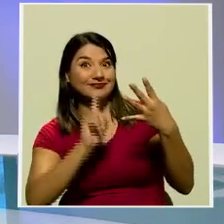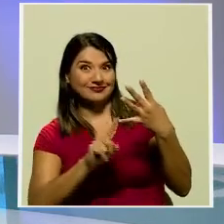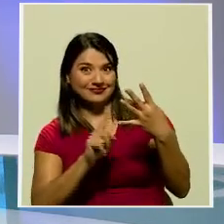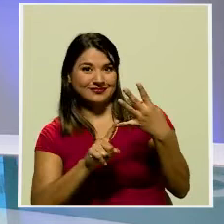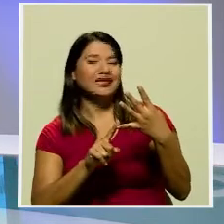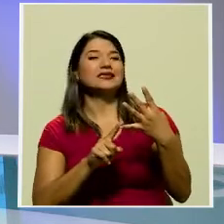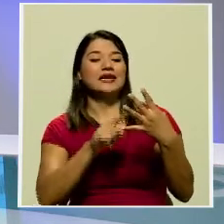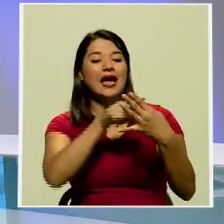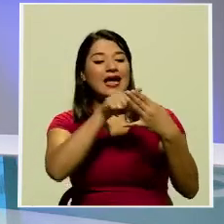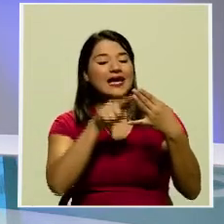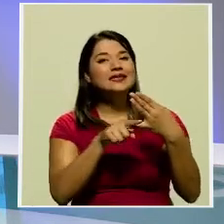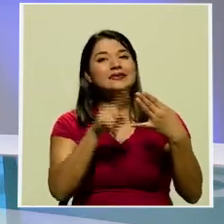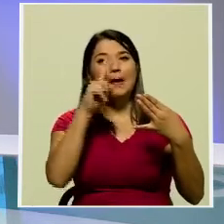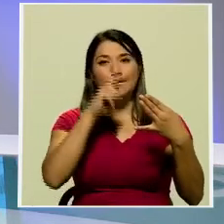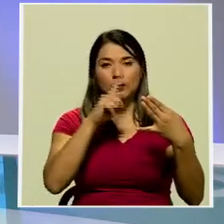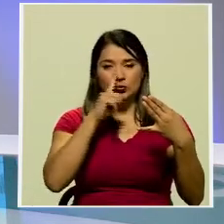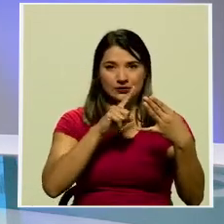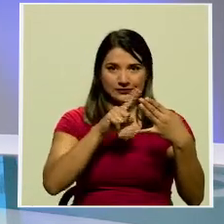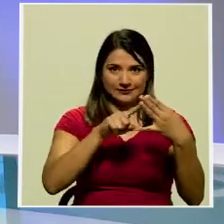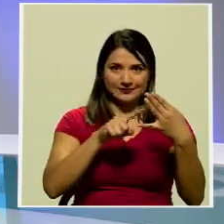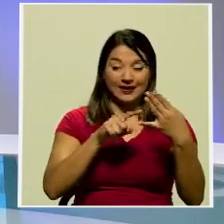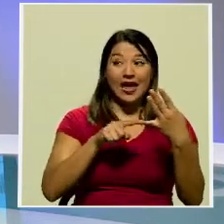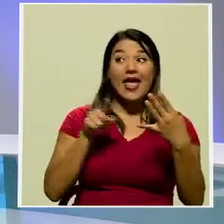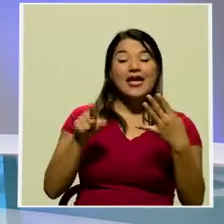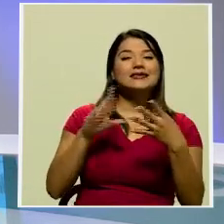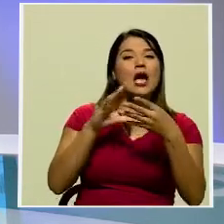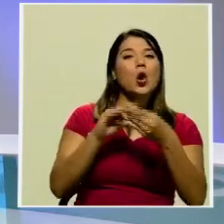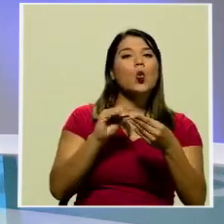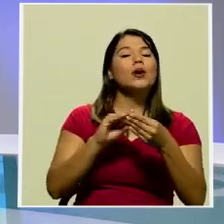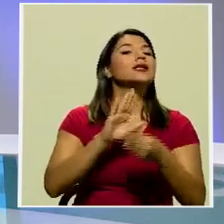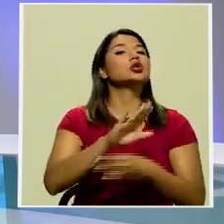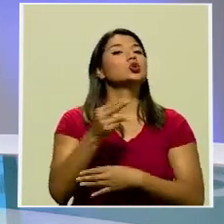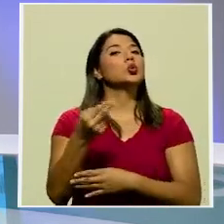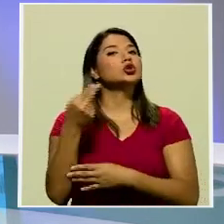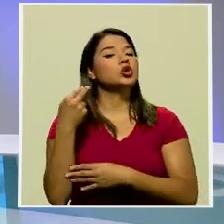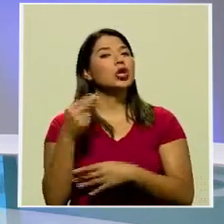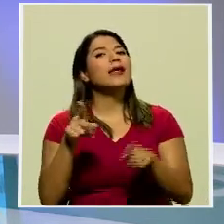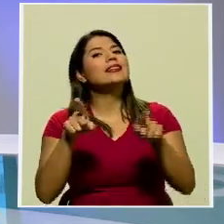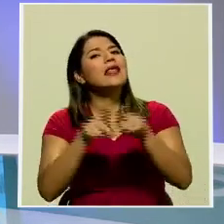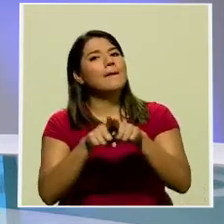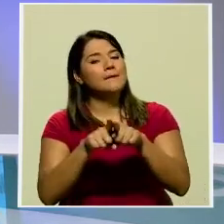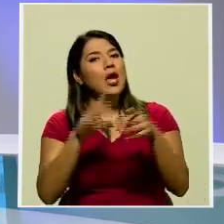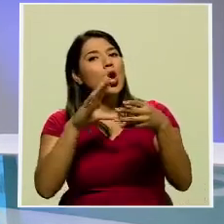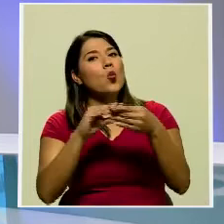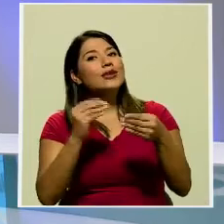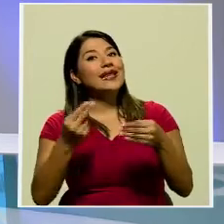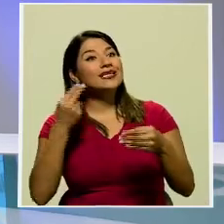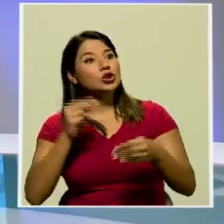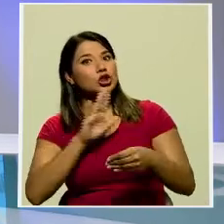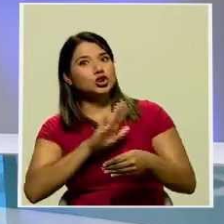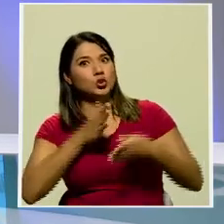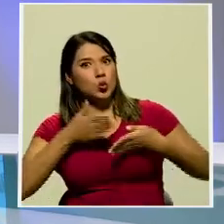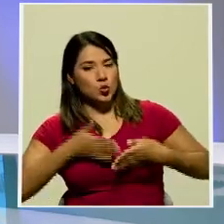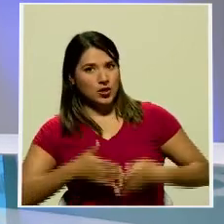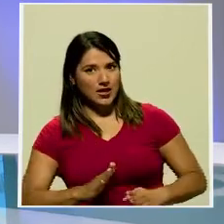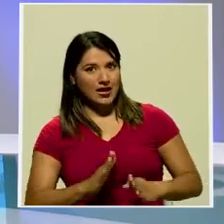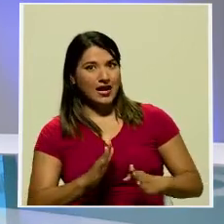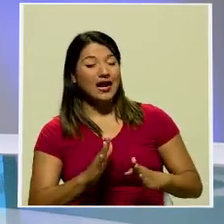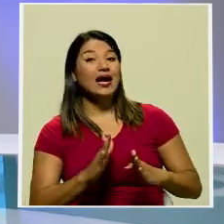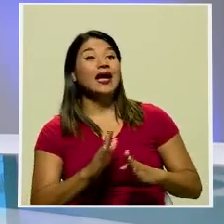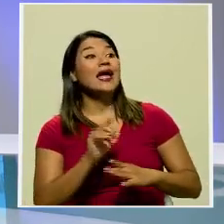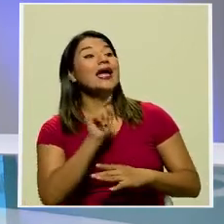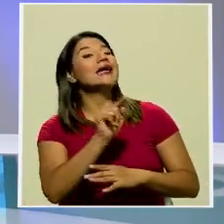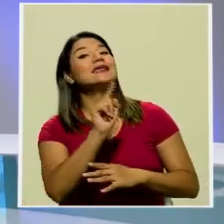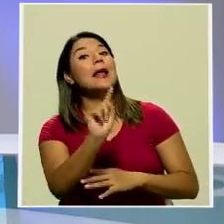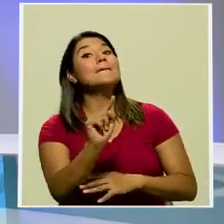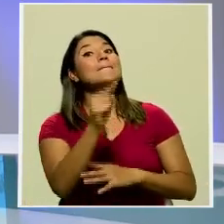hablar con ella sobre su historia y también sobre la historia de su hija, quien es la primera en